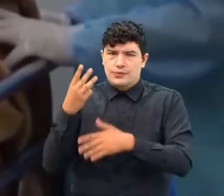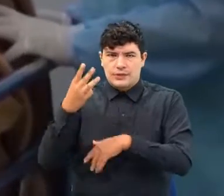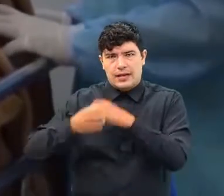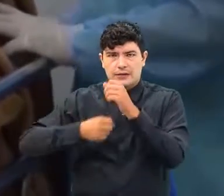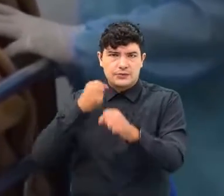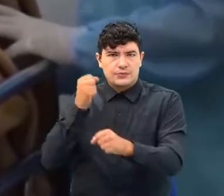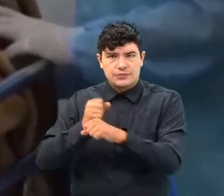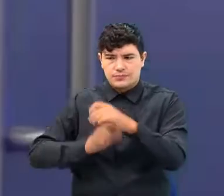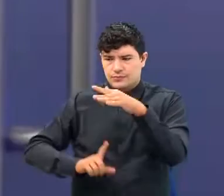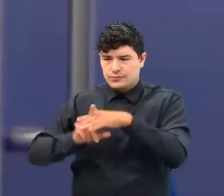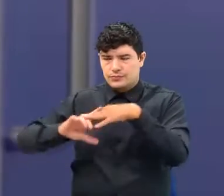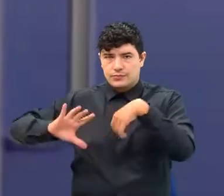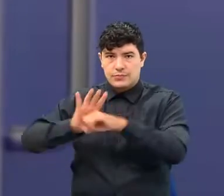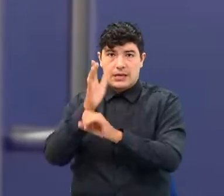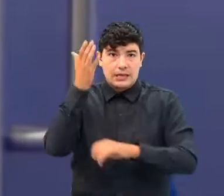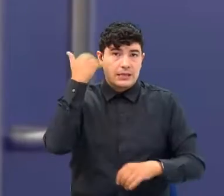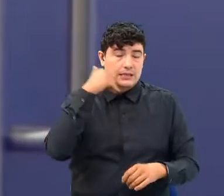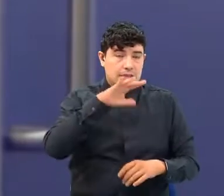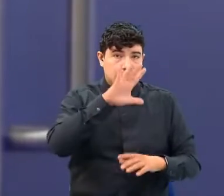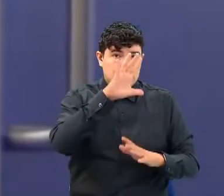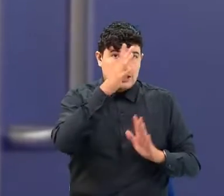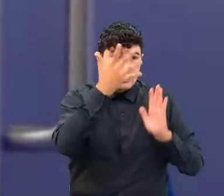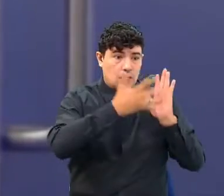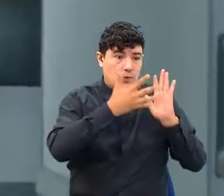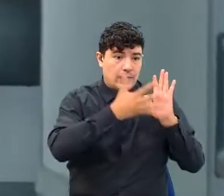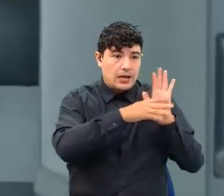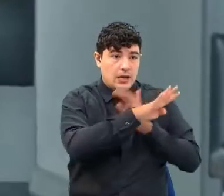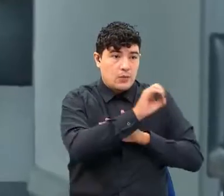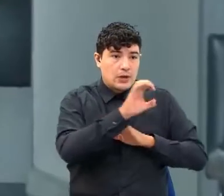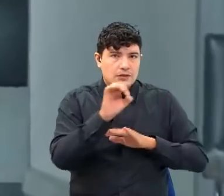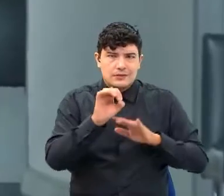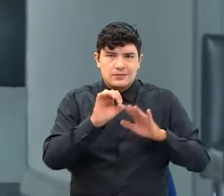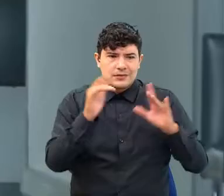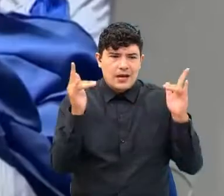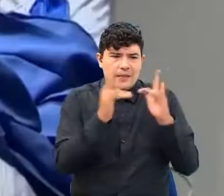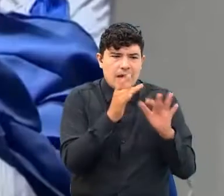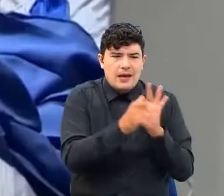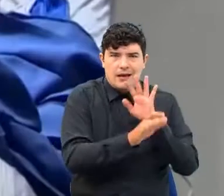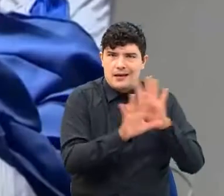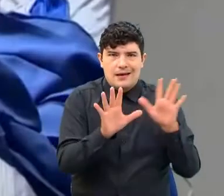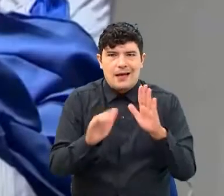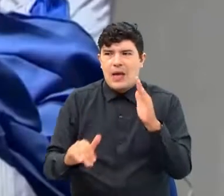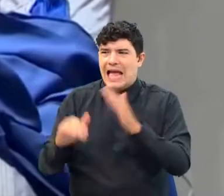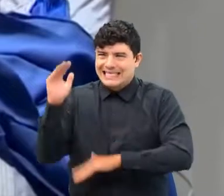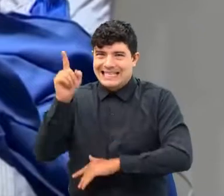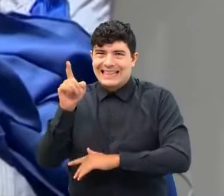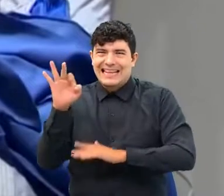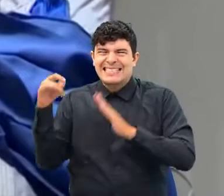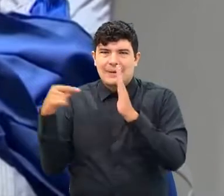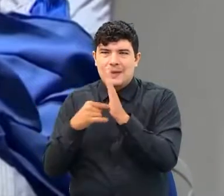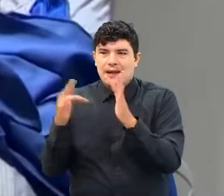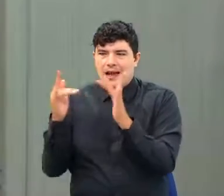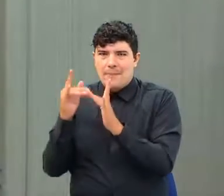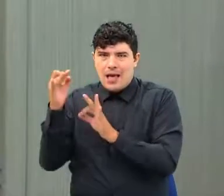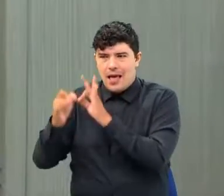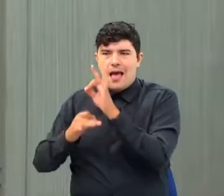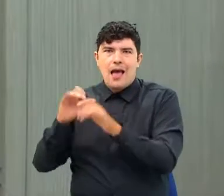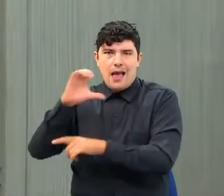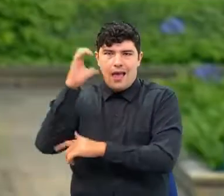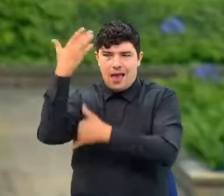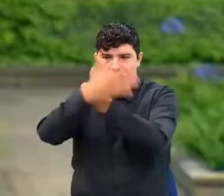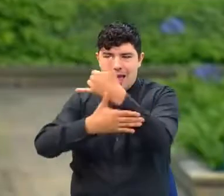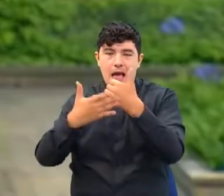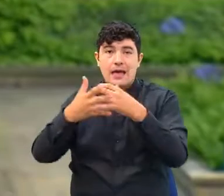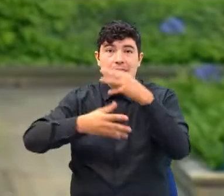de 5.400 a más de 13.000 unidades en todo el país y se puso en marcha el plan nacional de vacunación contra el kobe 19